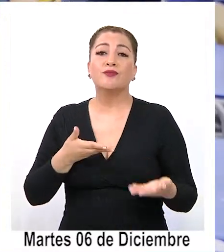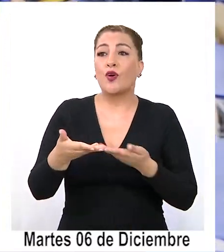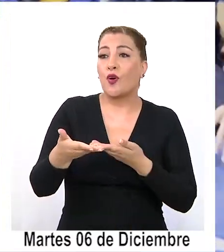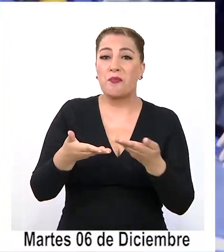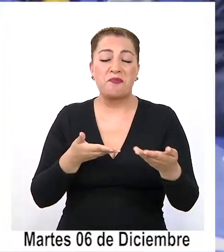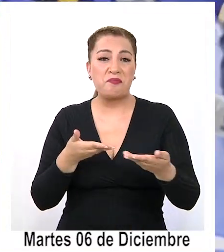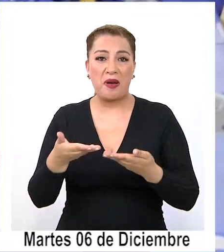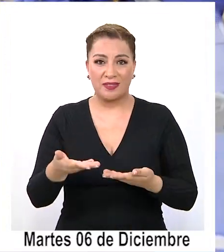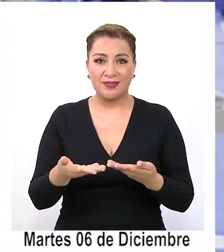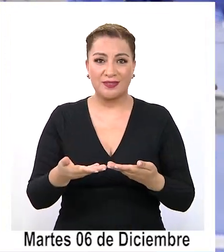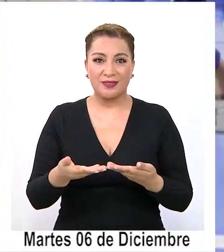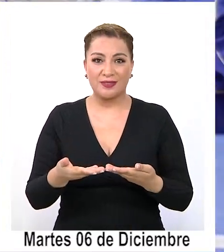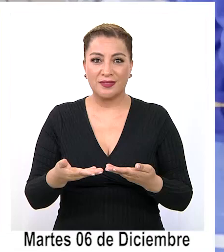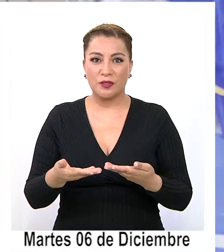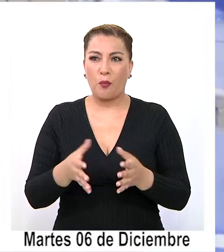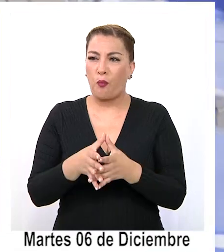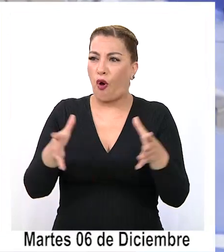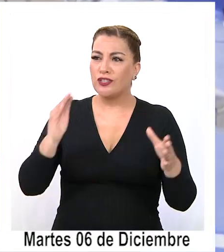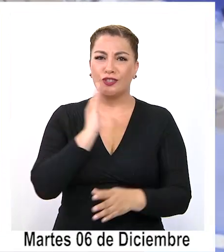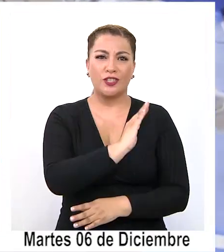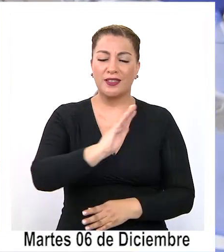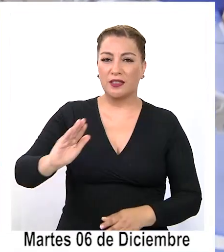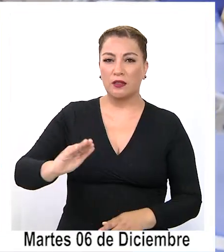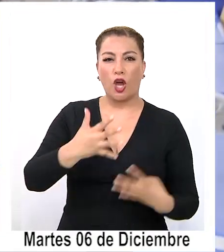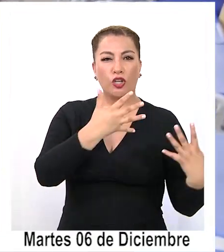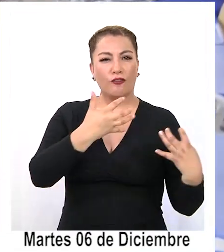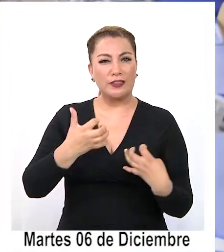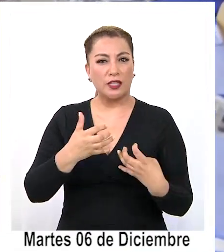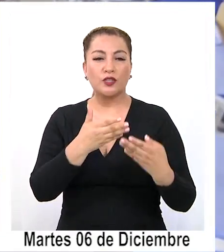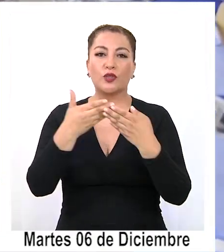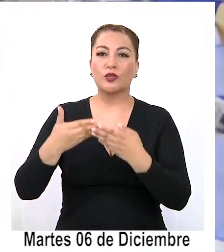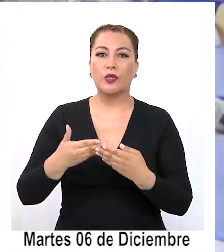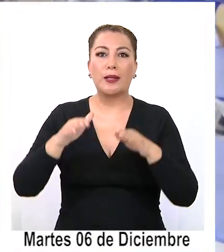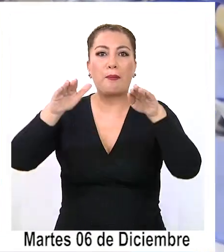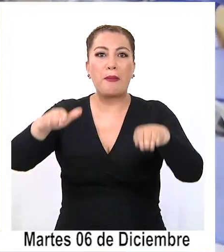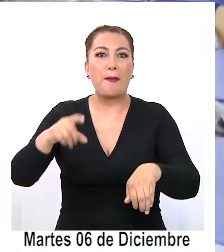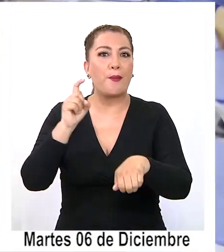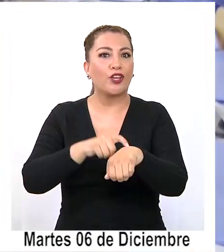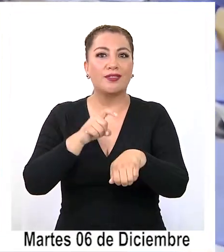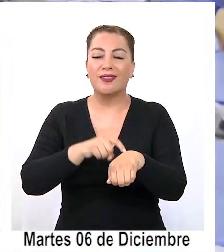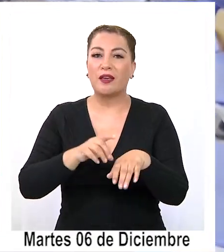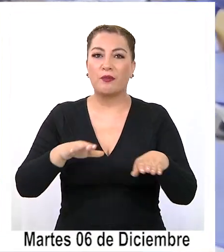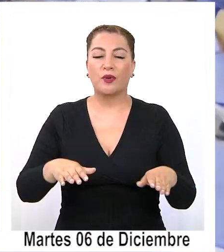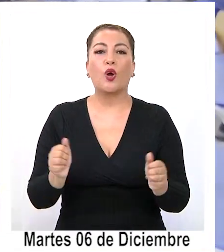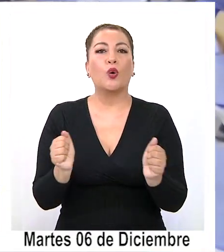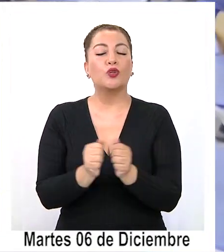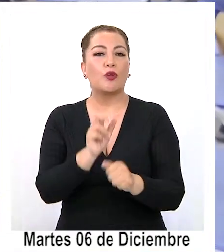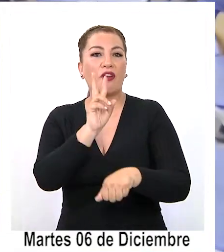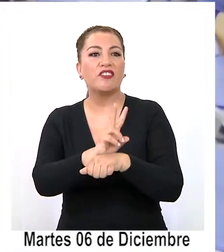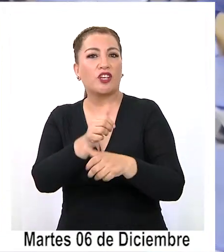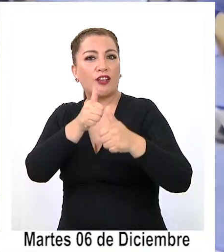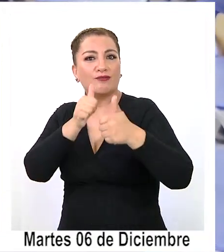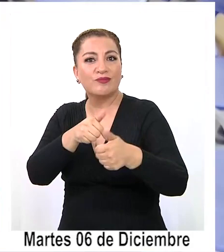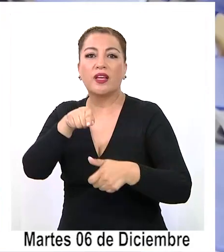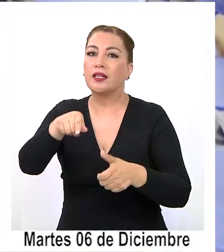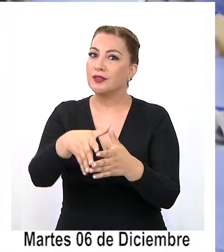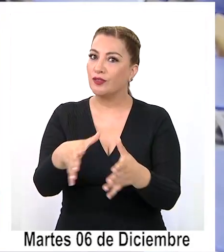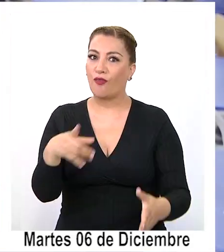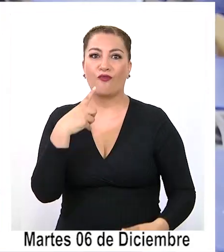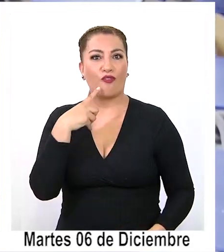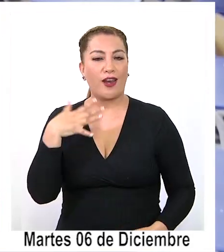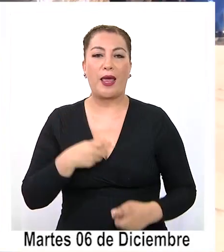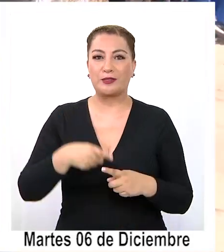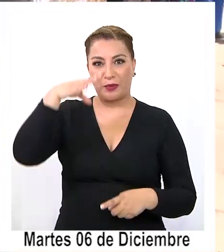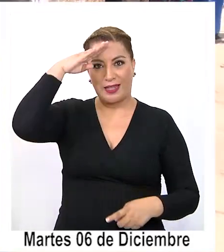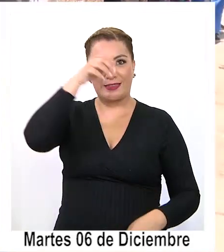tan magnífica tantos niños, más de 900 estudiantes jugando a la vez contra maestros, ha sido fabulosa